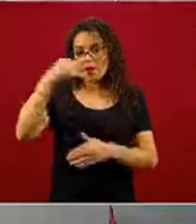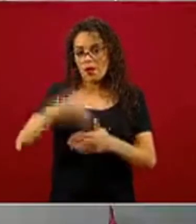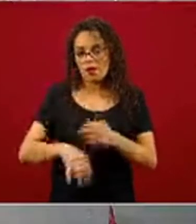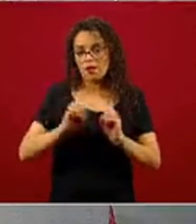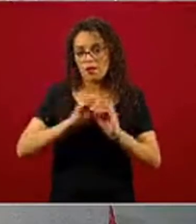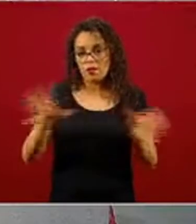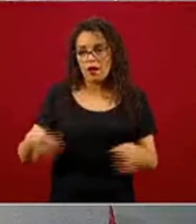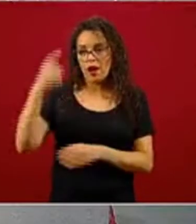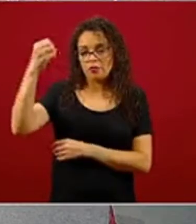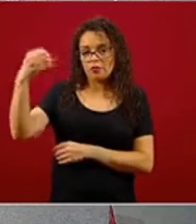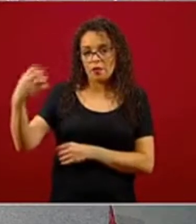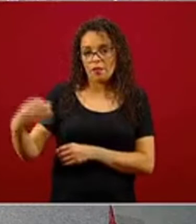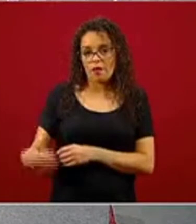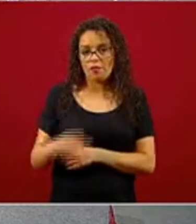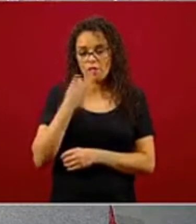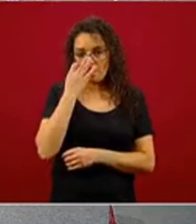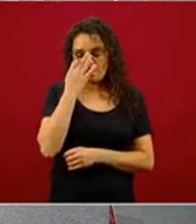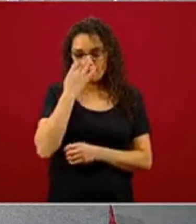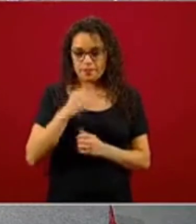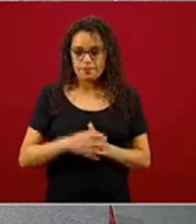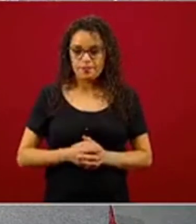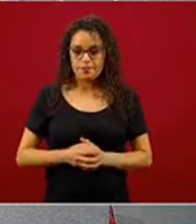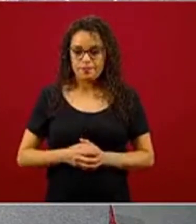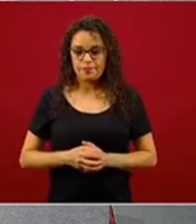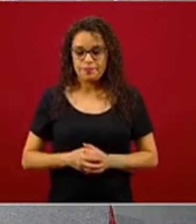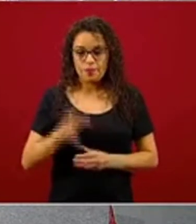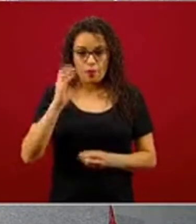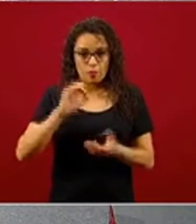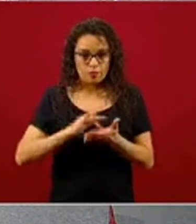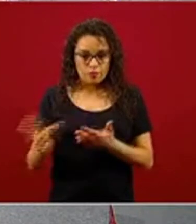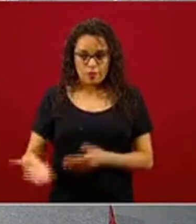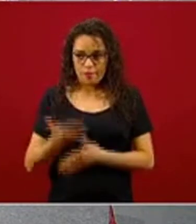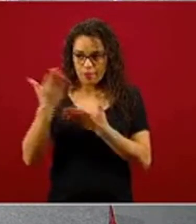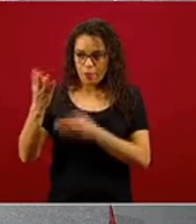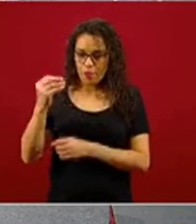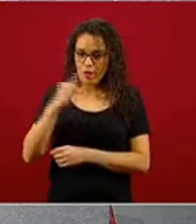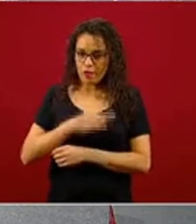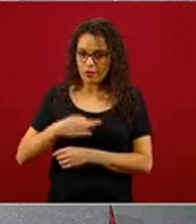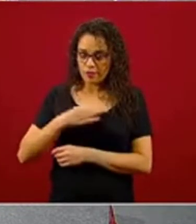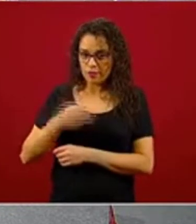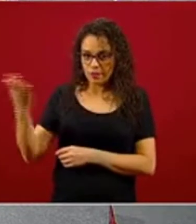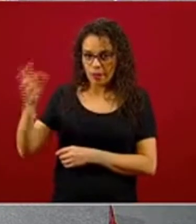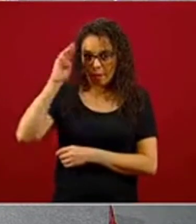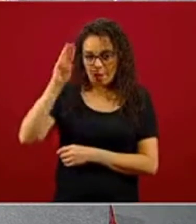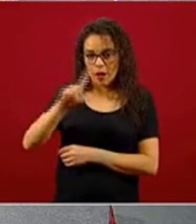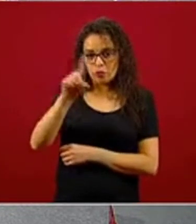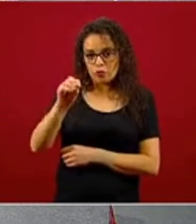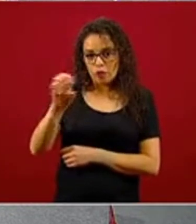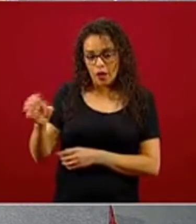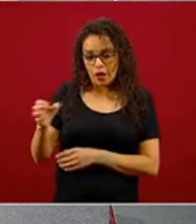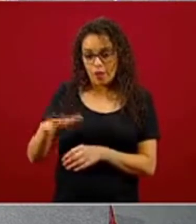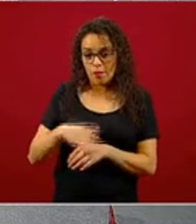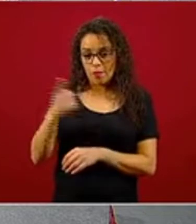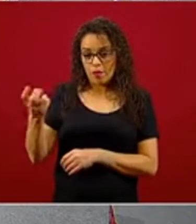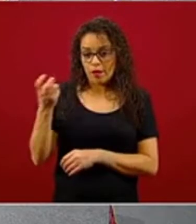Sí. Gracias. Primero, felicitar al maestro Zoé por este año que tiene a cargo